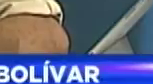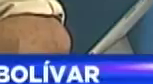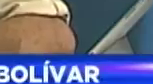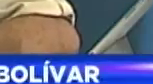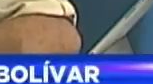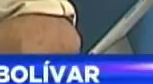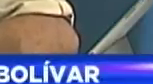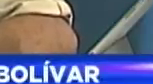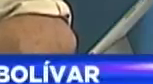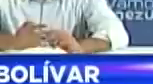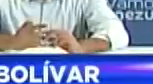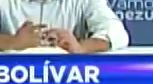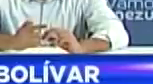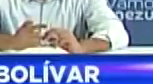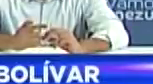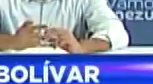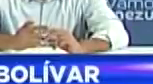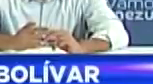Claro.